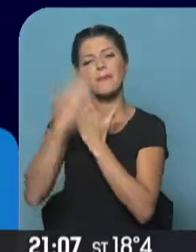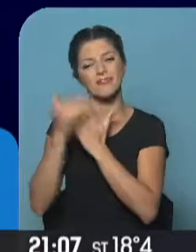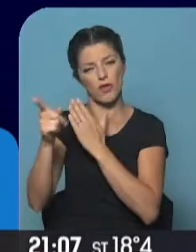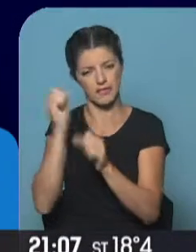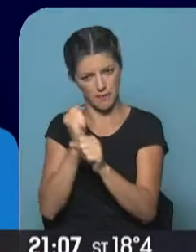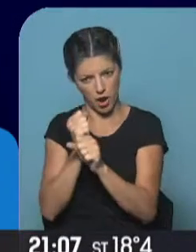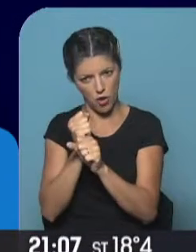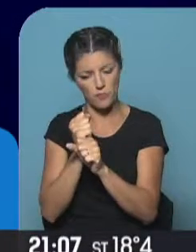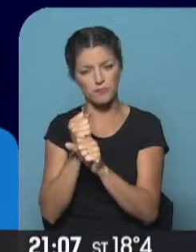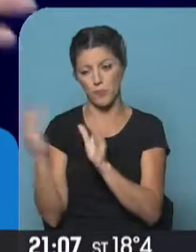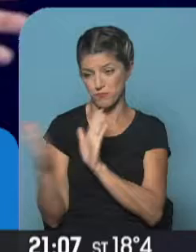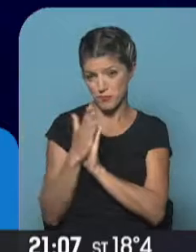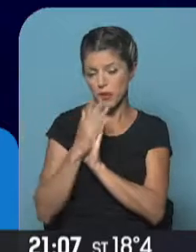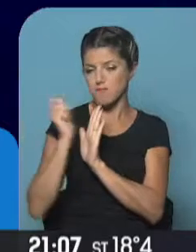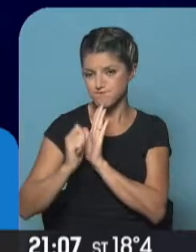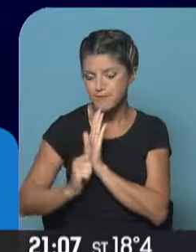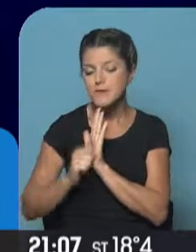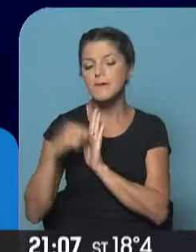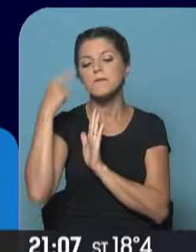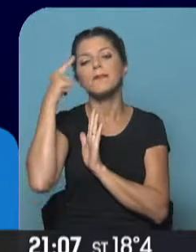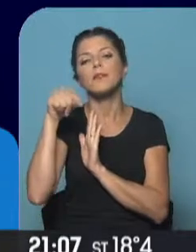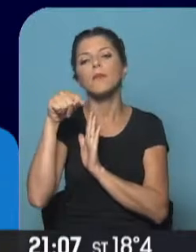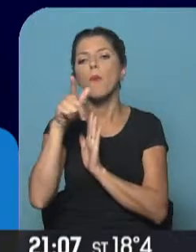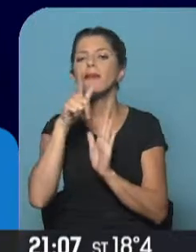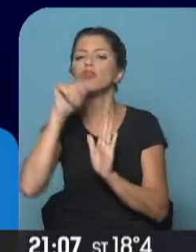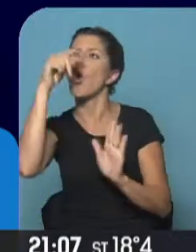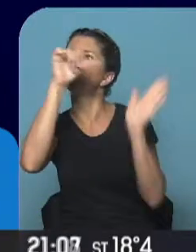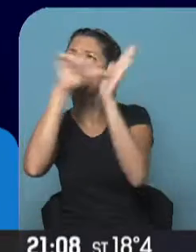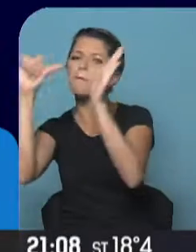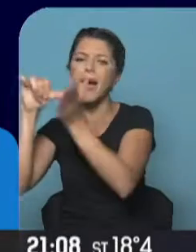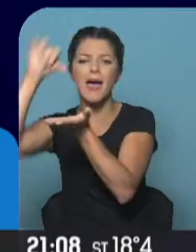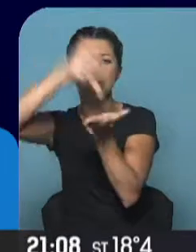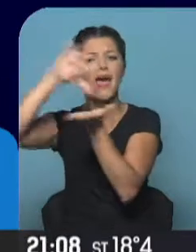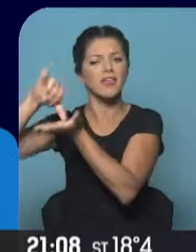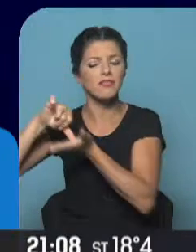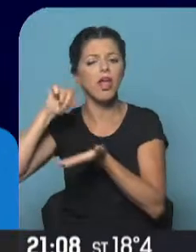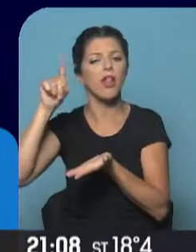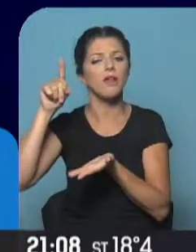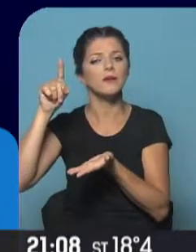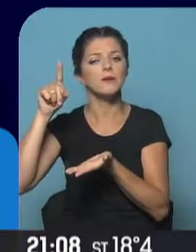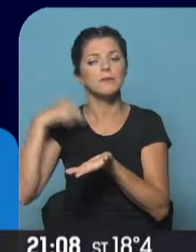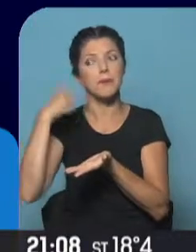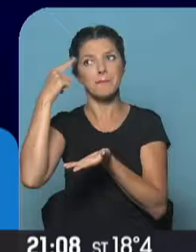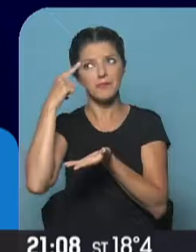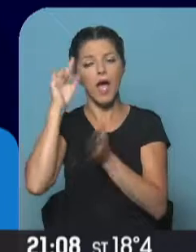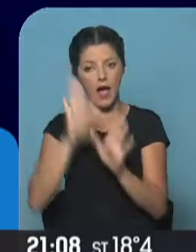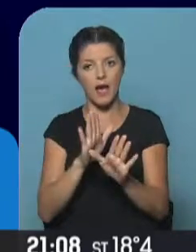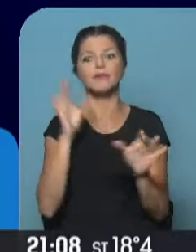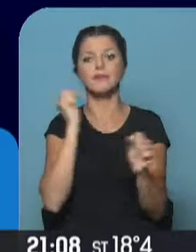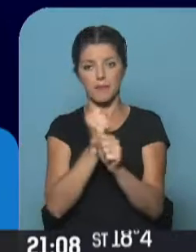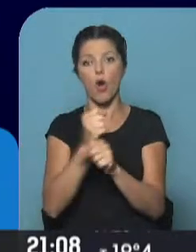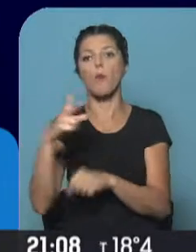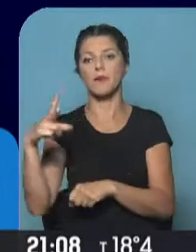inteligentes, que se asemejen a otros países de la región y del mundo para que creemos en empleo privado formal